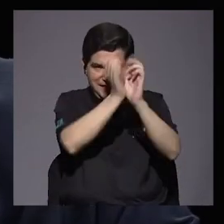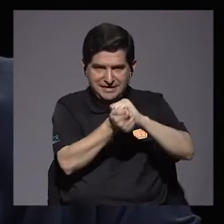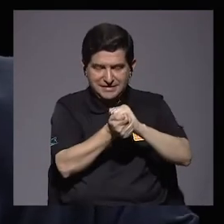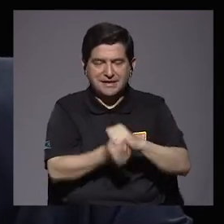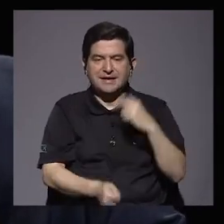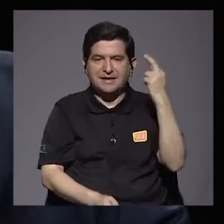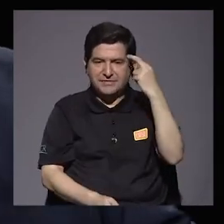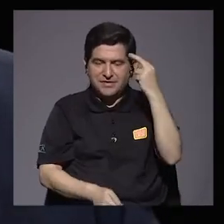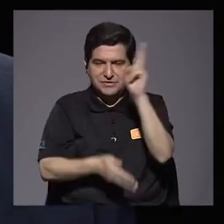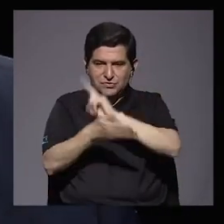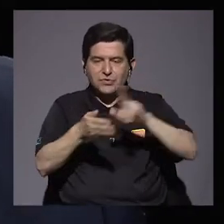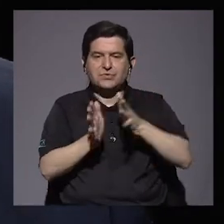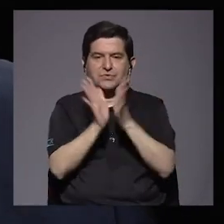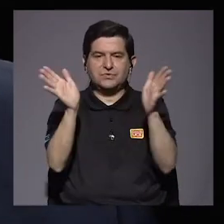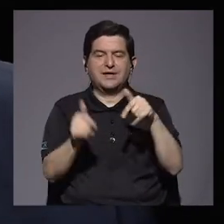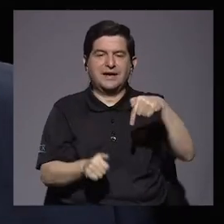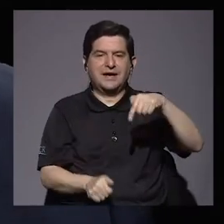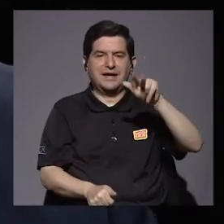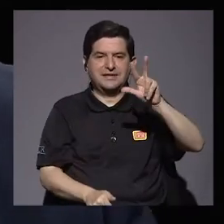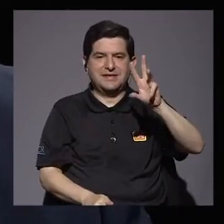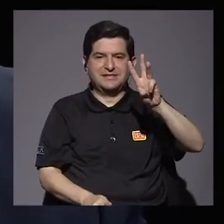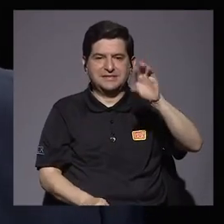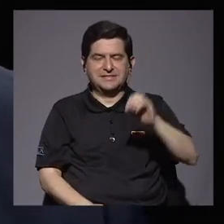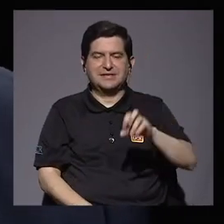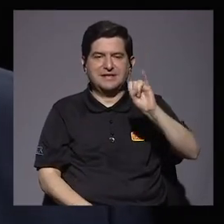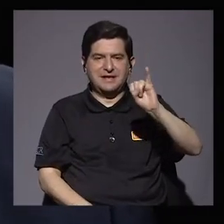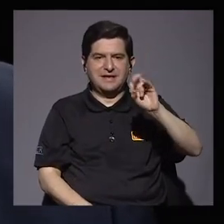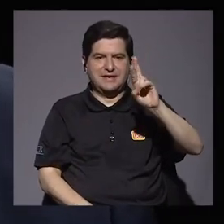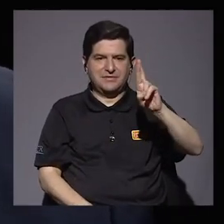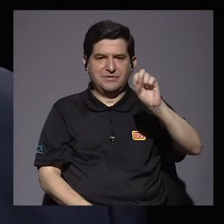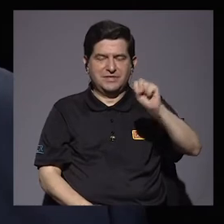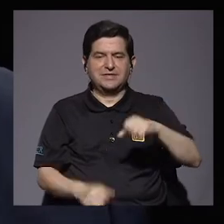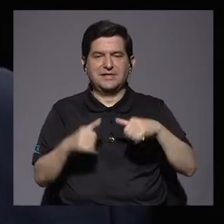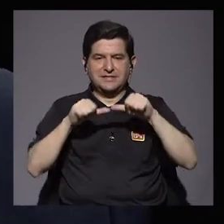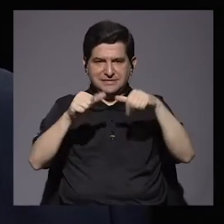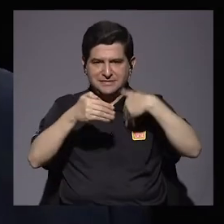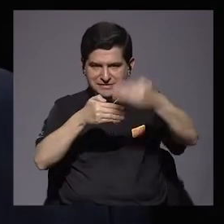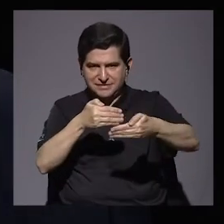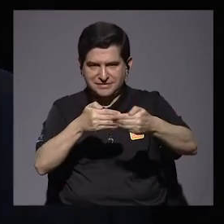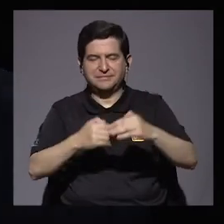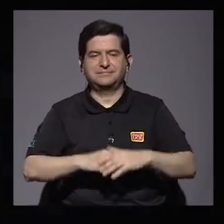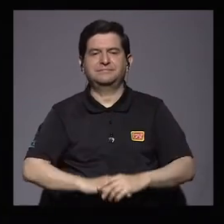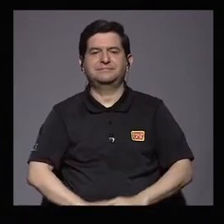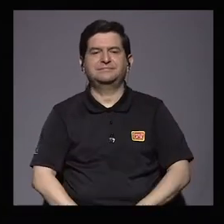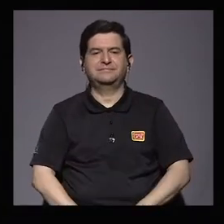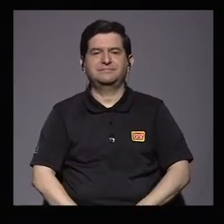La razón de ser de la universidad pública. Estamos en 360 con doña Inés Revuelta. Ya regresamos.